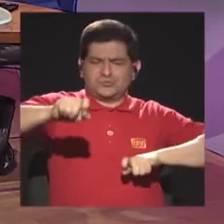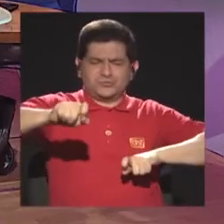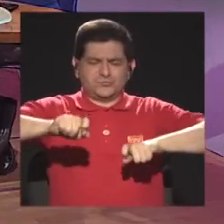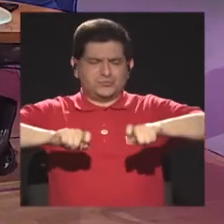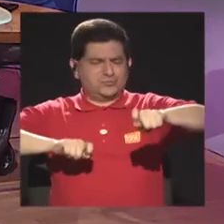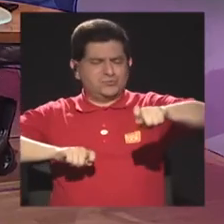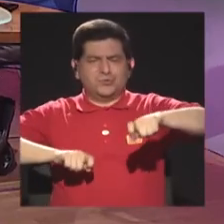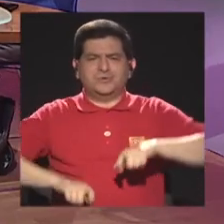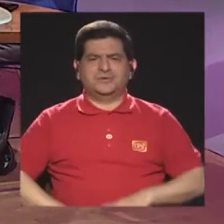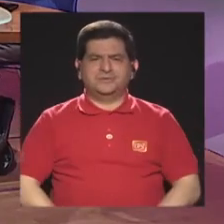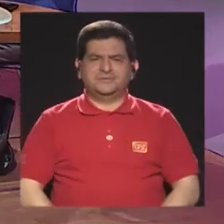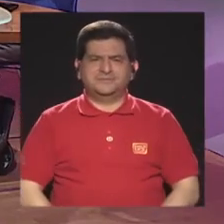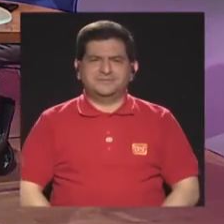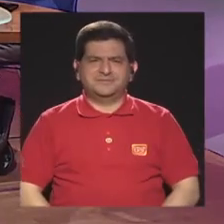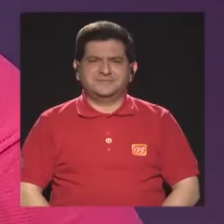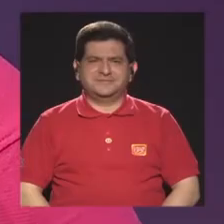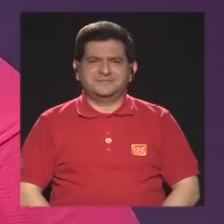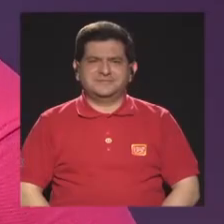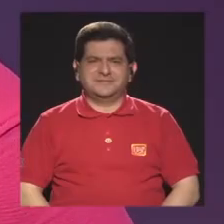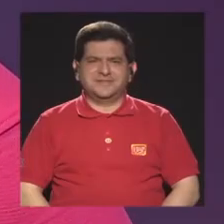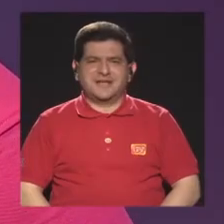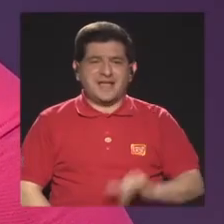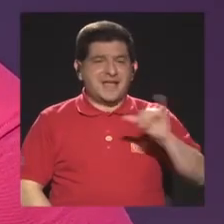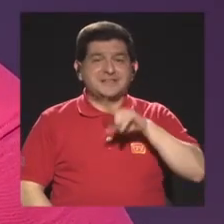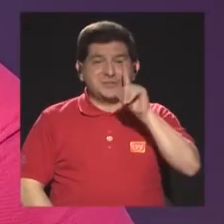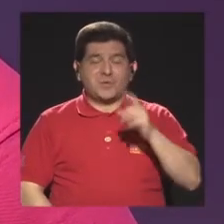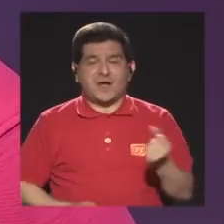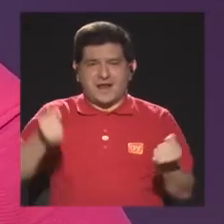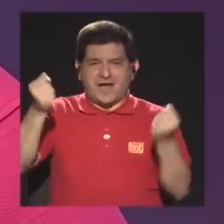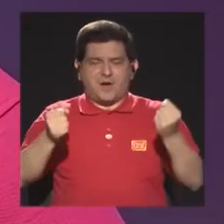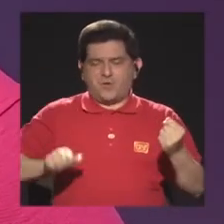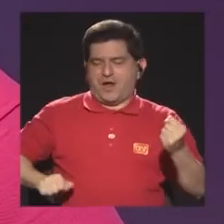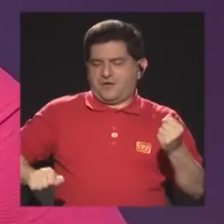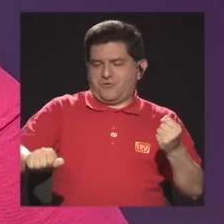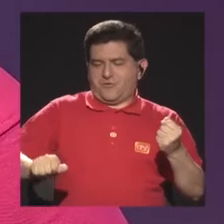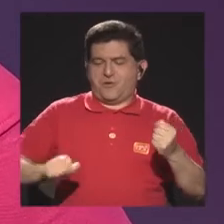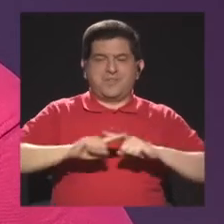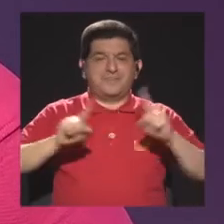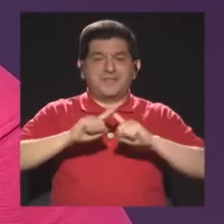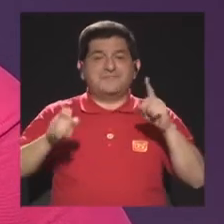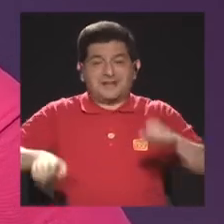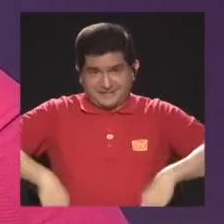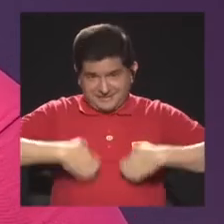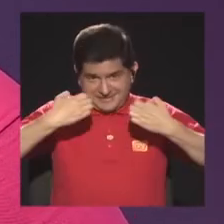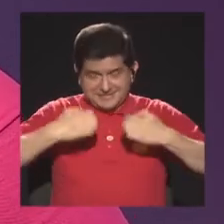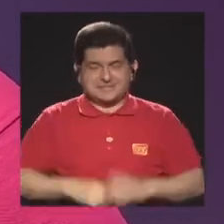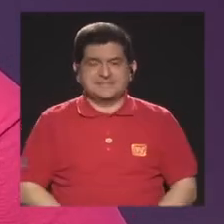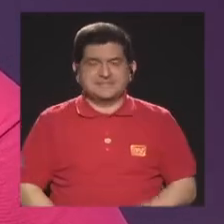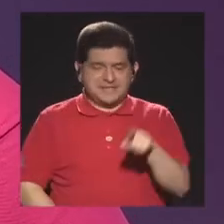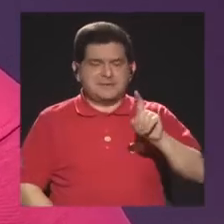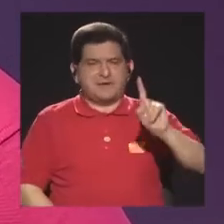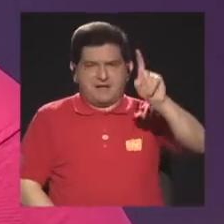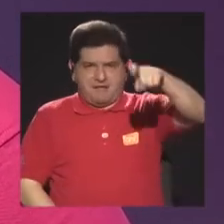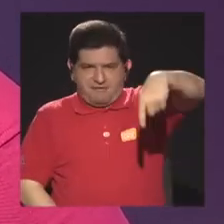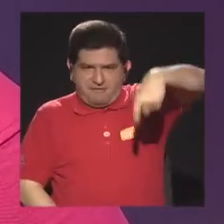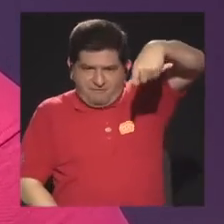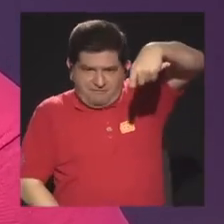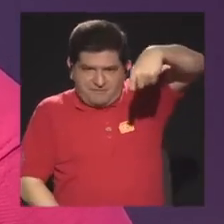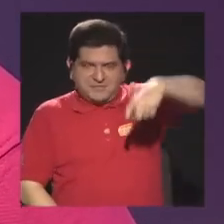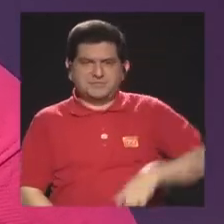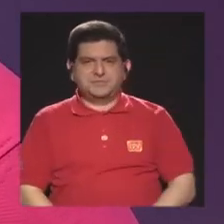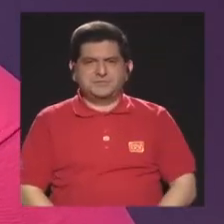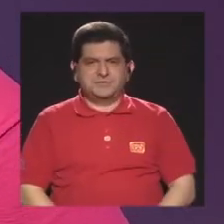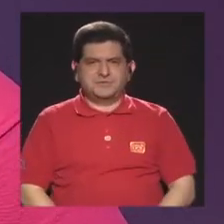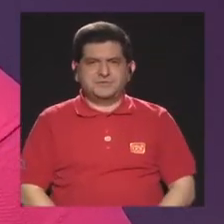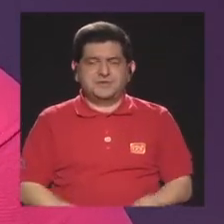caramba. Es como la marcha de tu carro, solo que hay varias palancas. Ajá. Para los ganchos, para